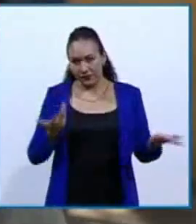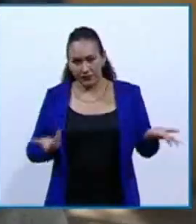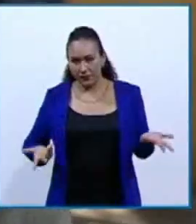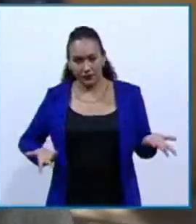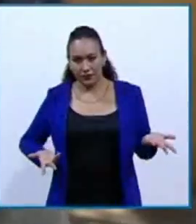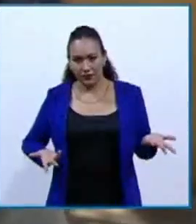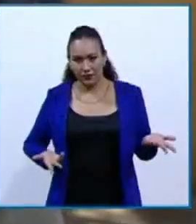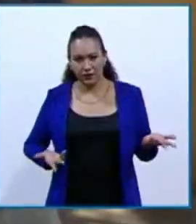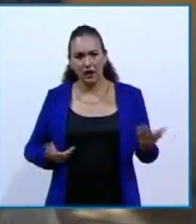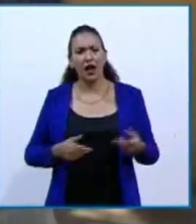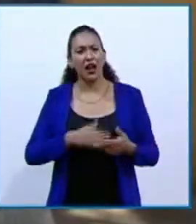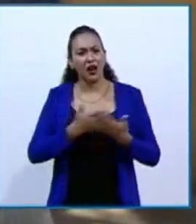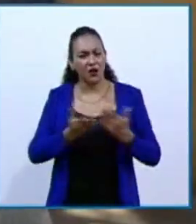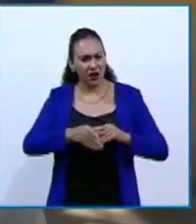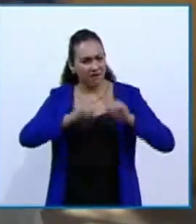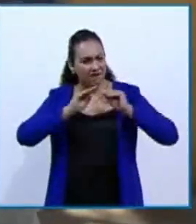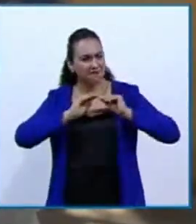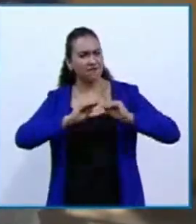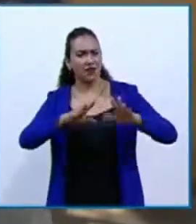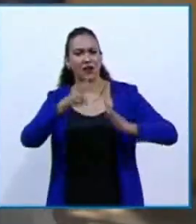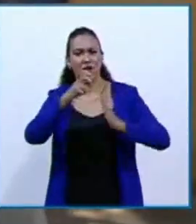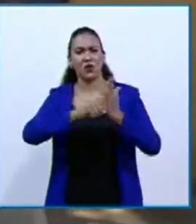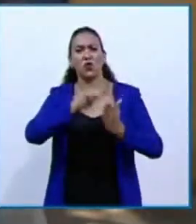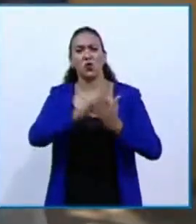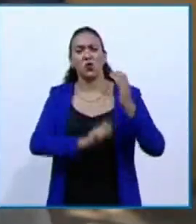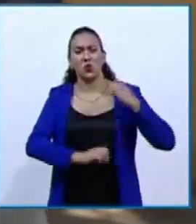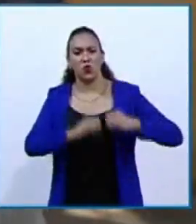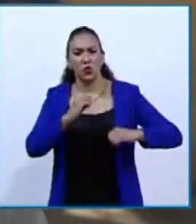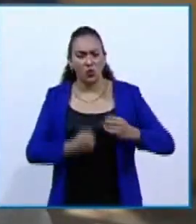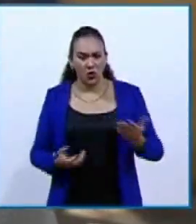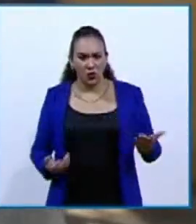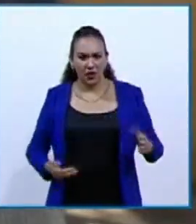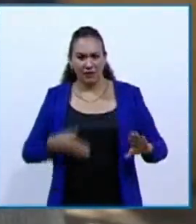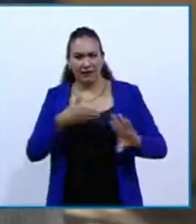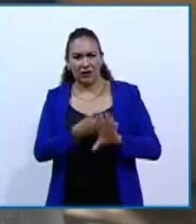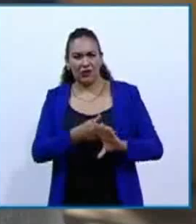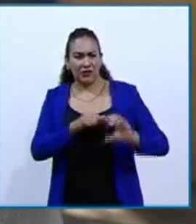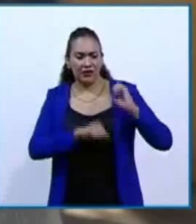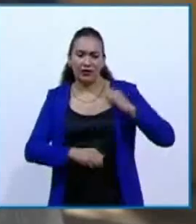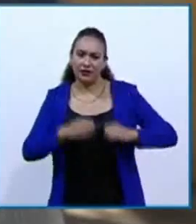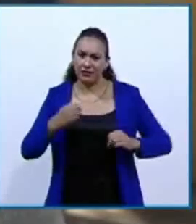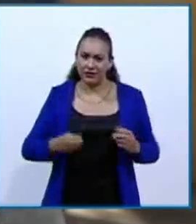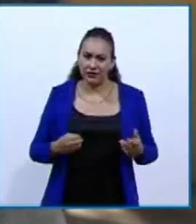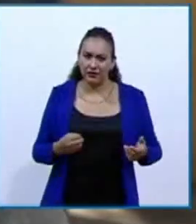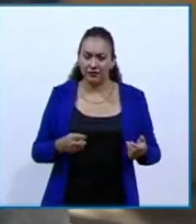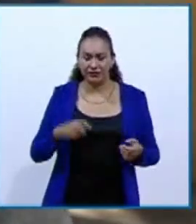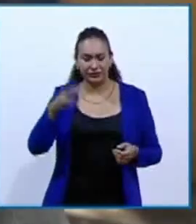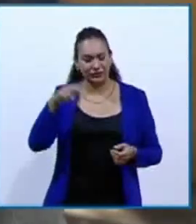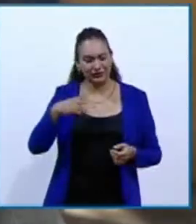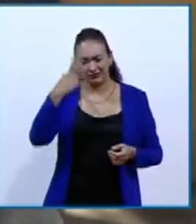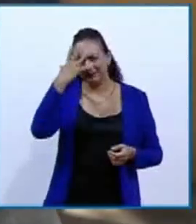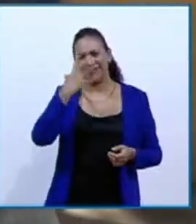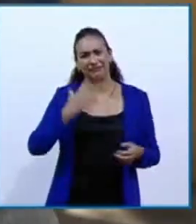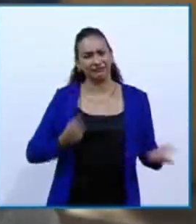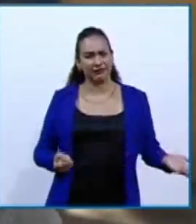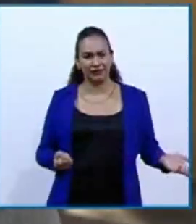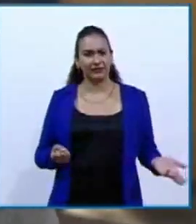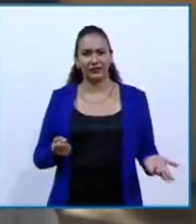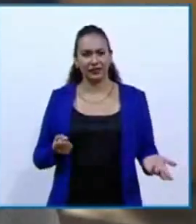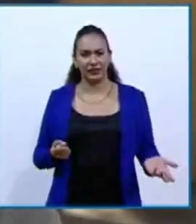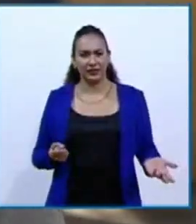de publicar la reforma al Poder Judicial de la Federación es lamentable, sobre